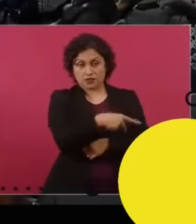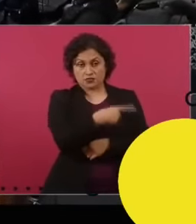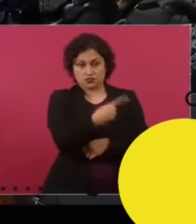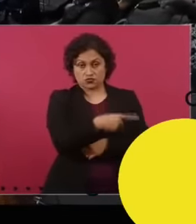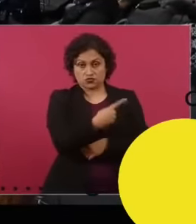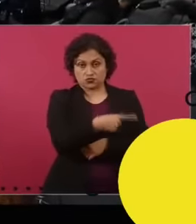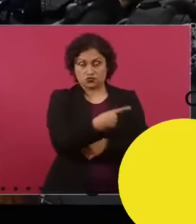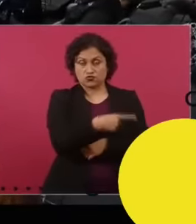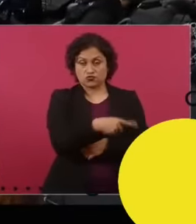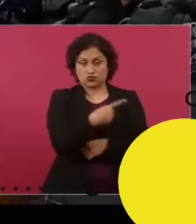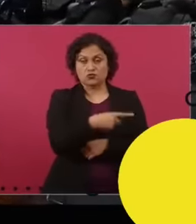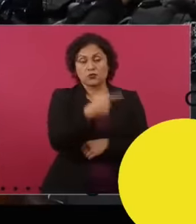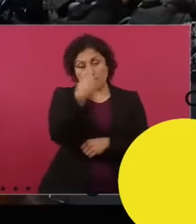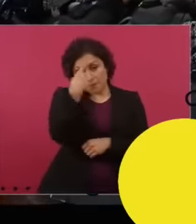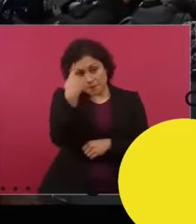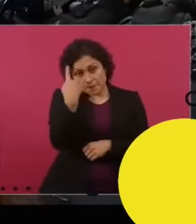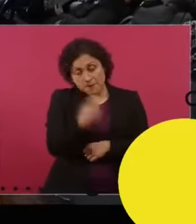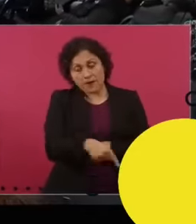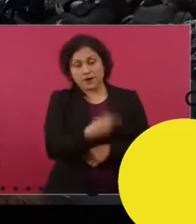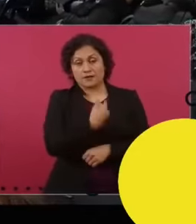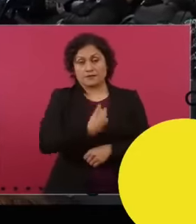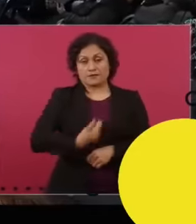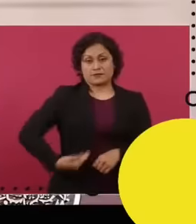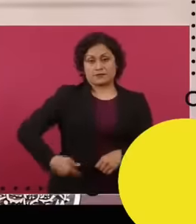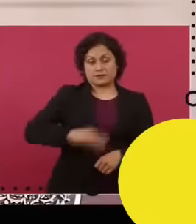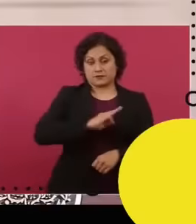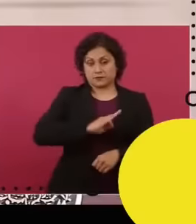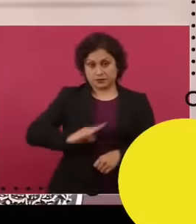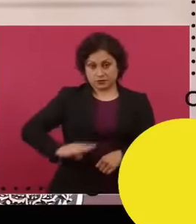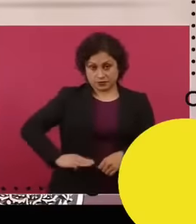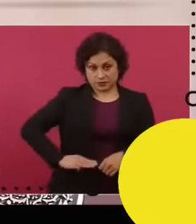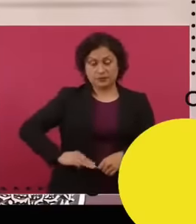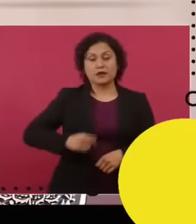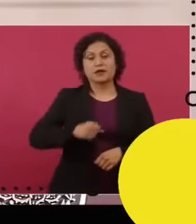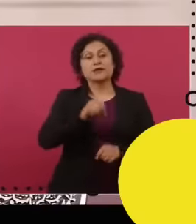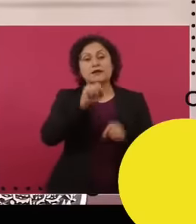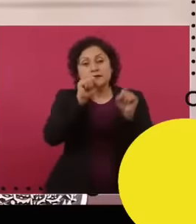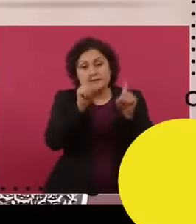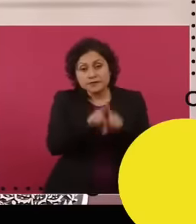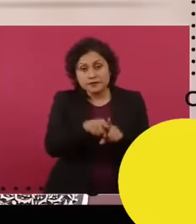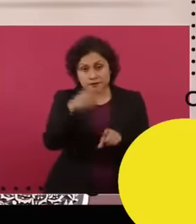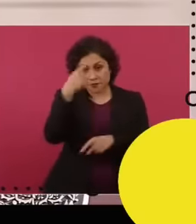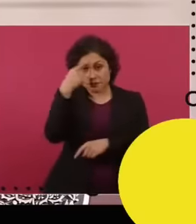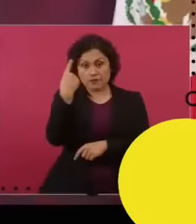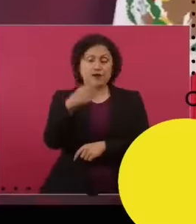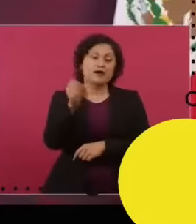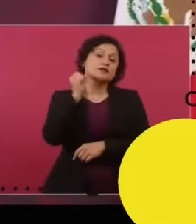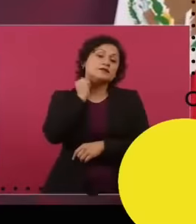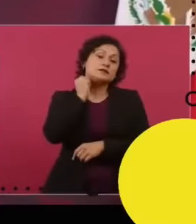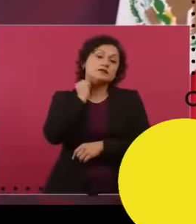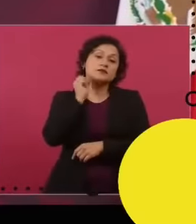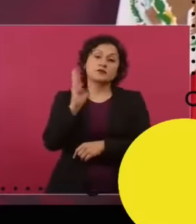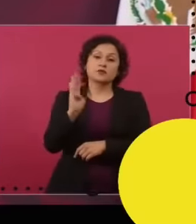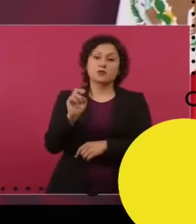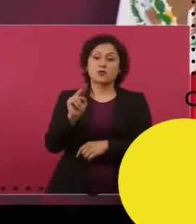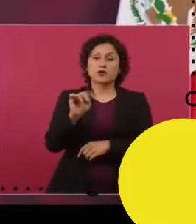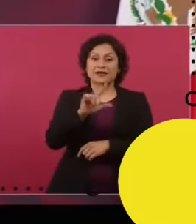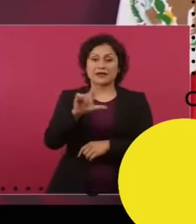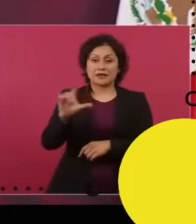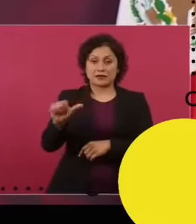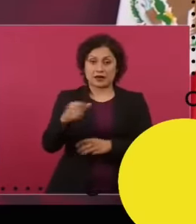para la presidenta municipal y para el senador Bonilla. Así fue,